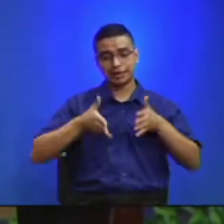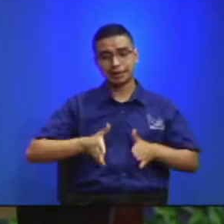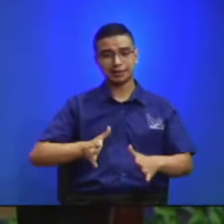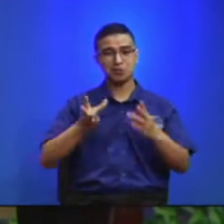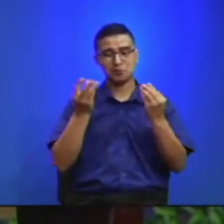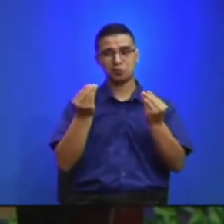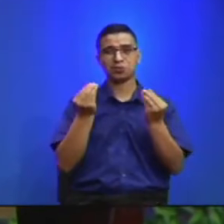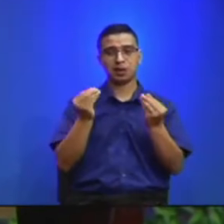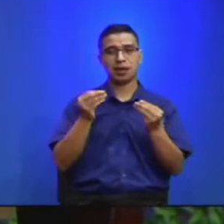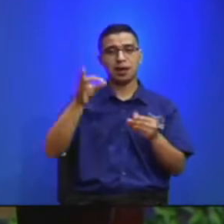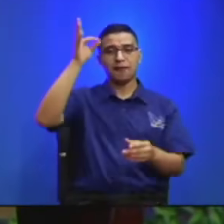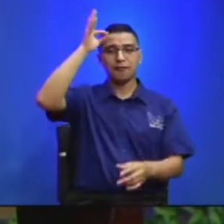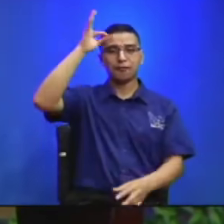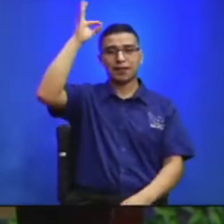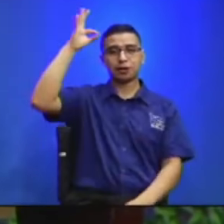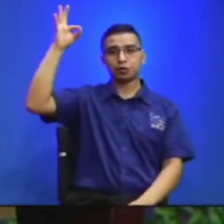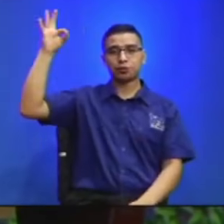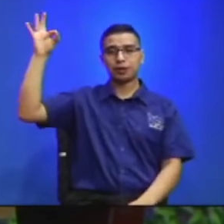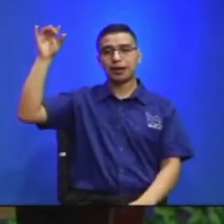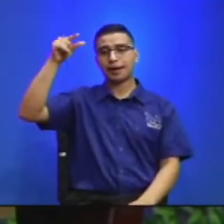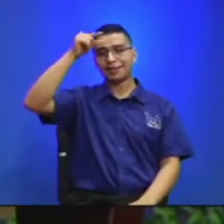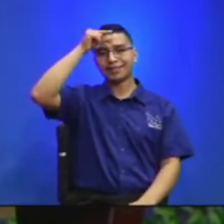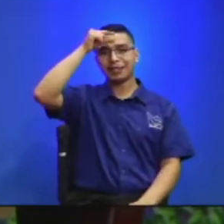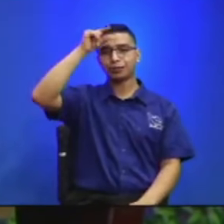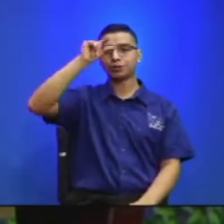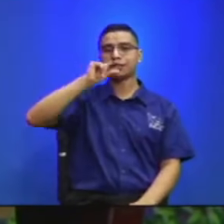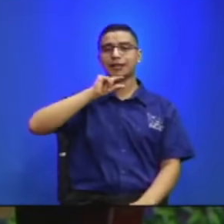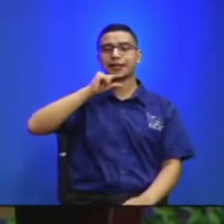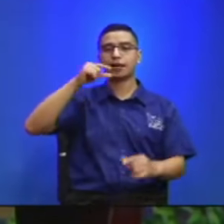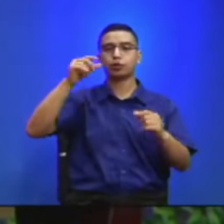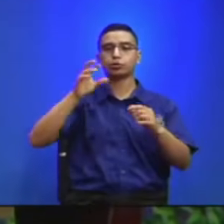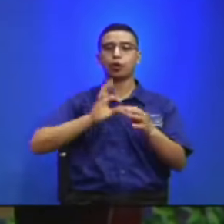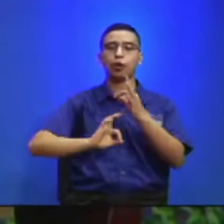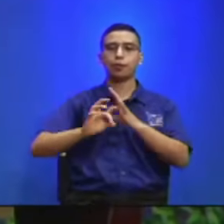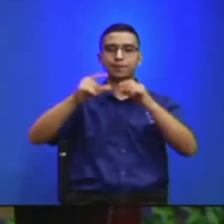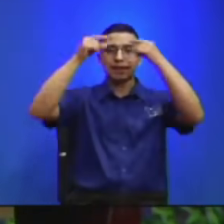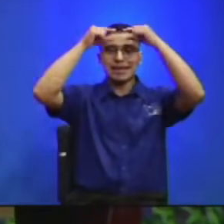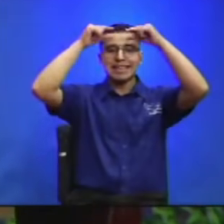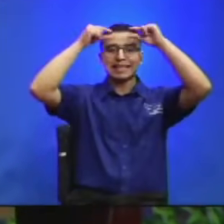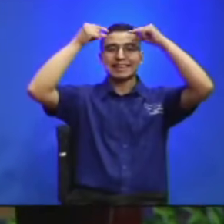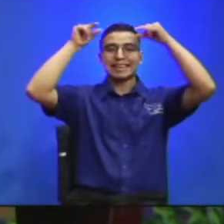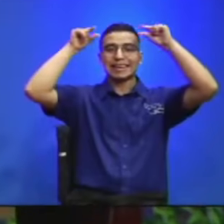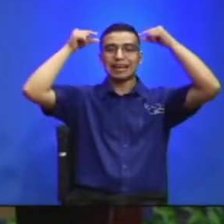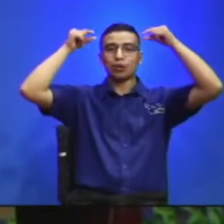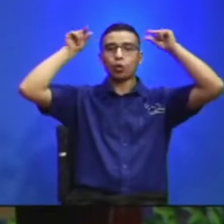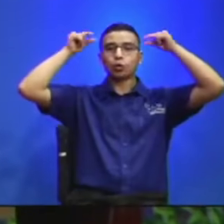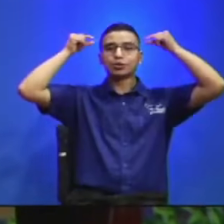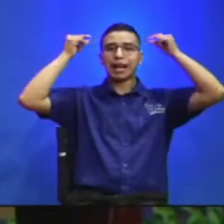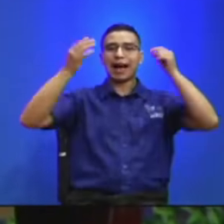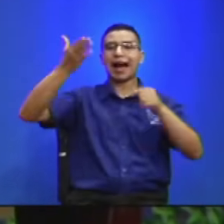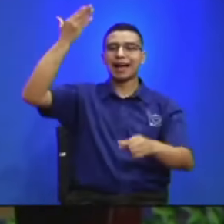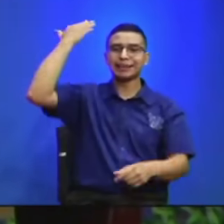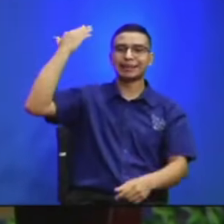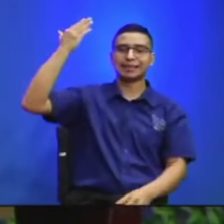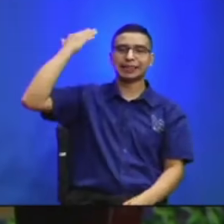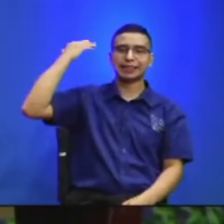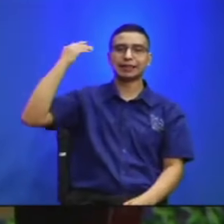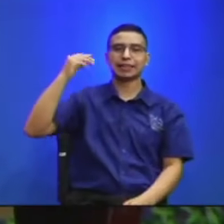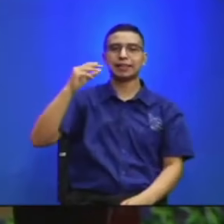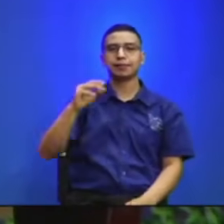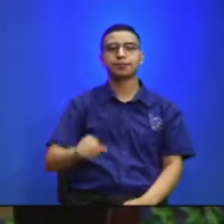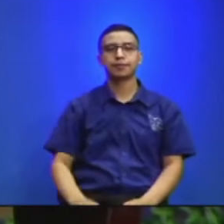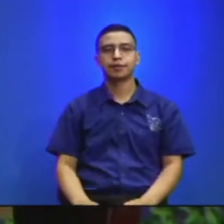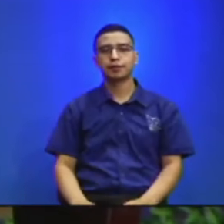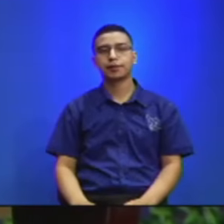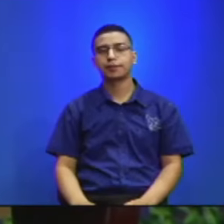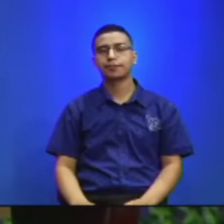porque habían algunas corrientes filosóficas griegas algunas escuelas en las más connotadas en según la biblia